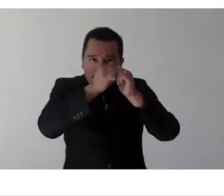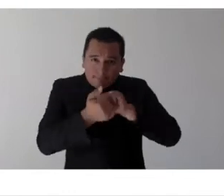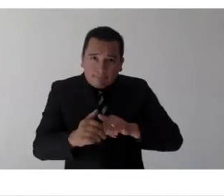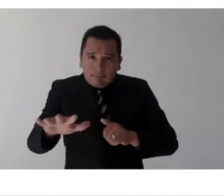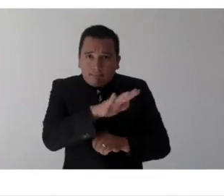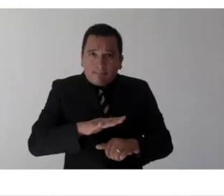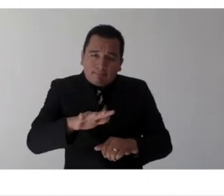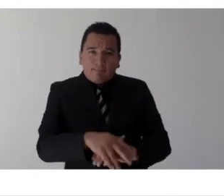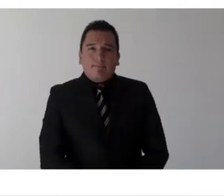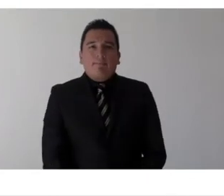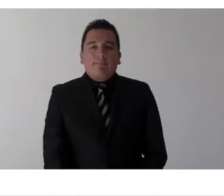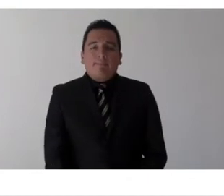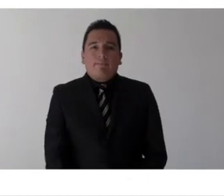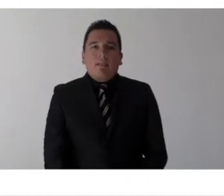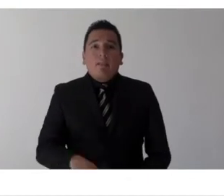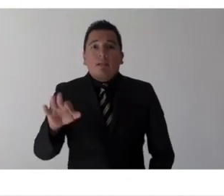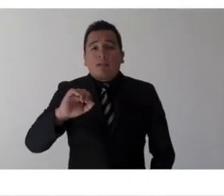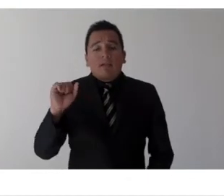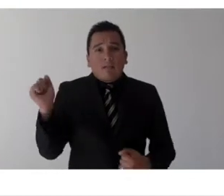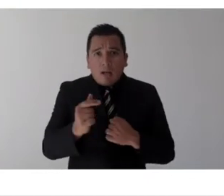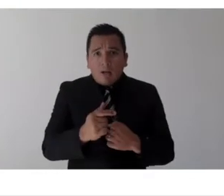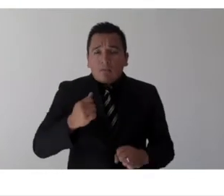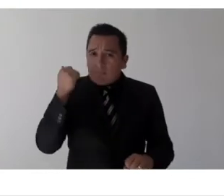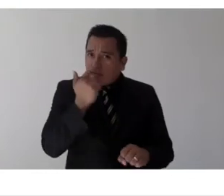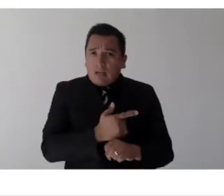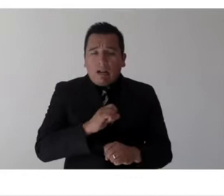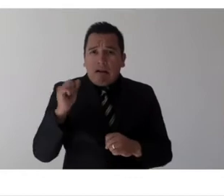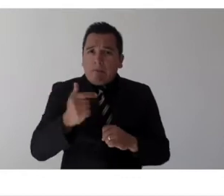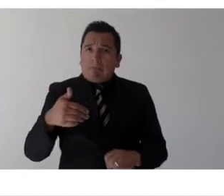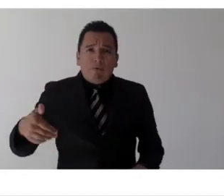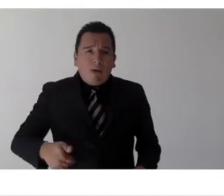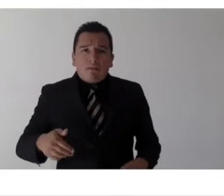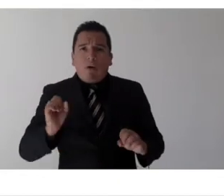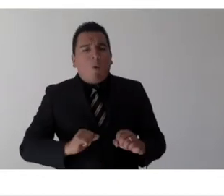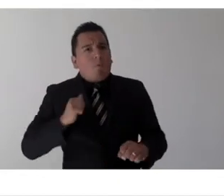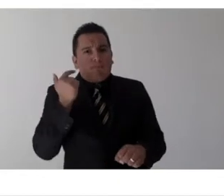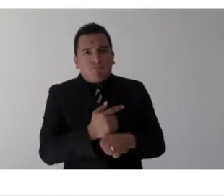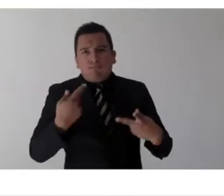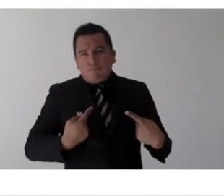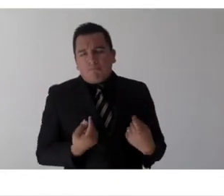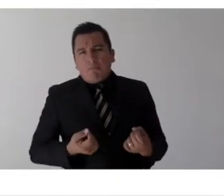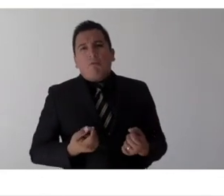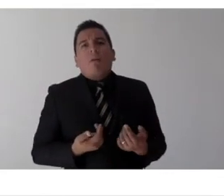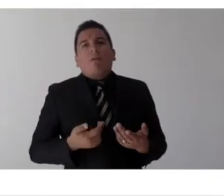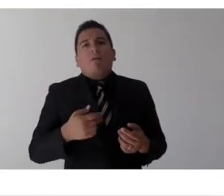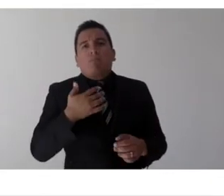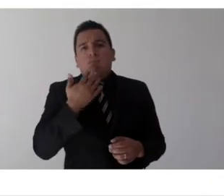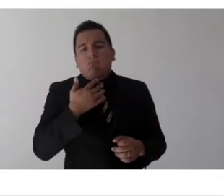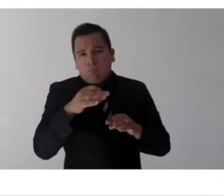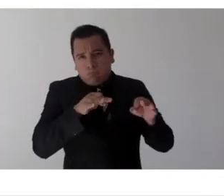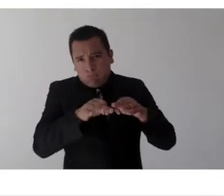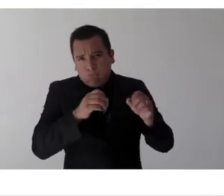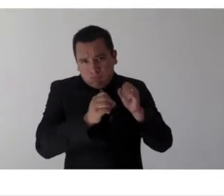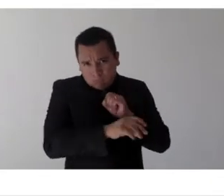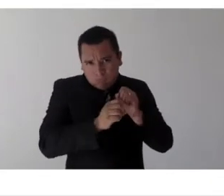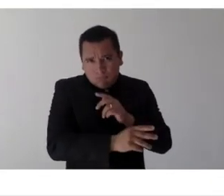identificado un caso que les moleste o un caso de corrupción o casos de vulneración de derechos en donde no los reciben, no